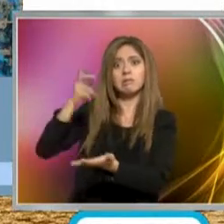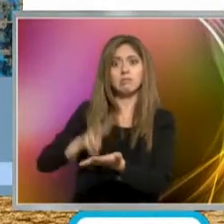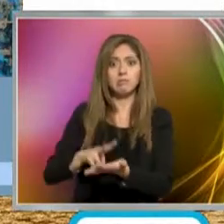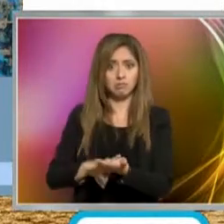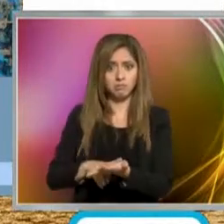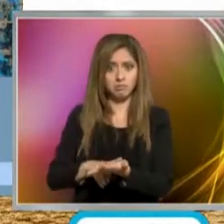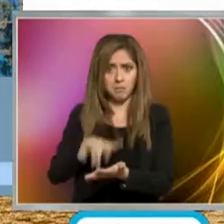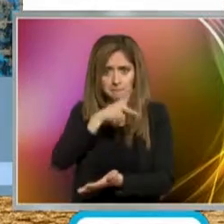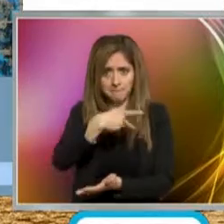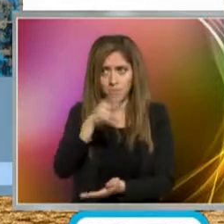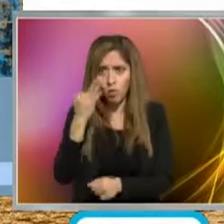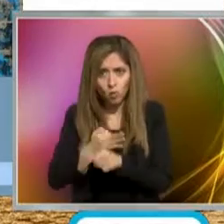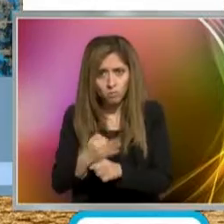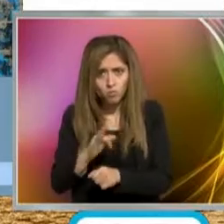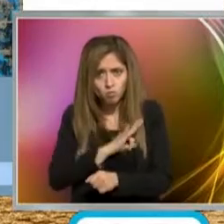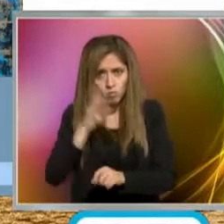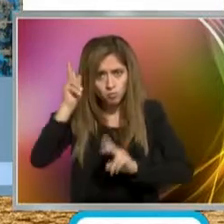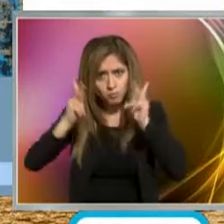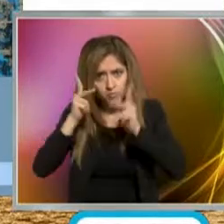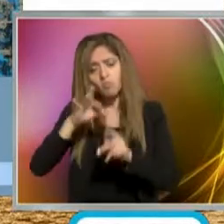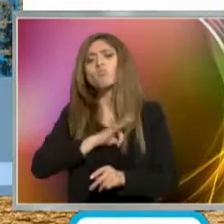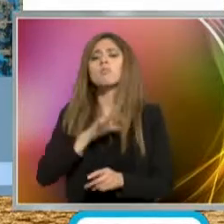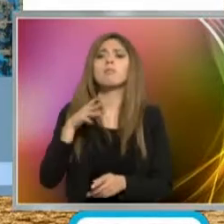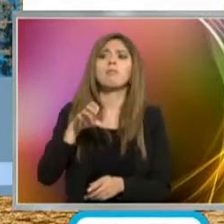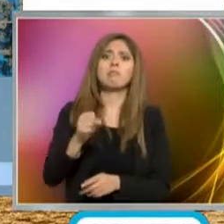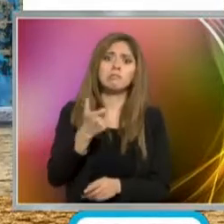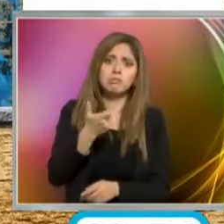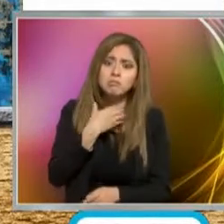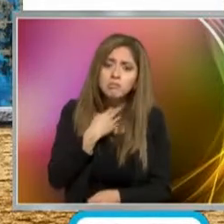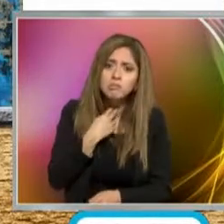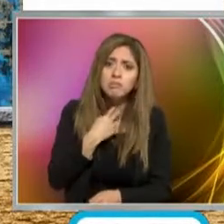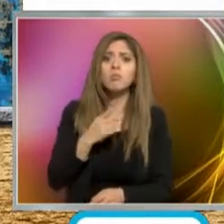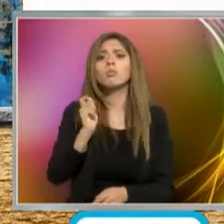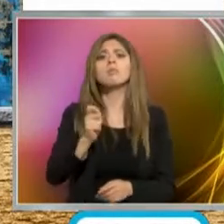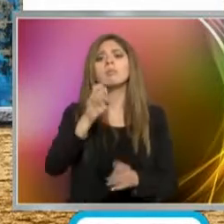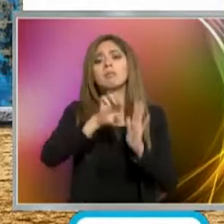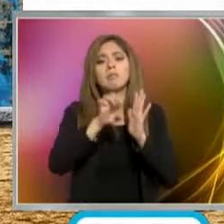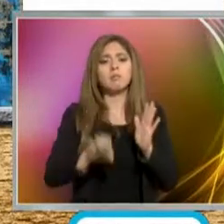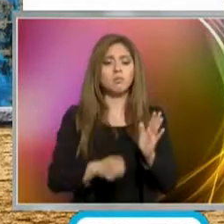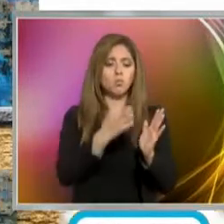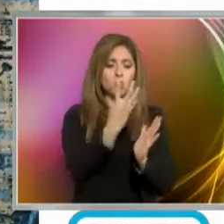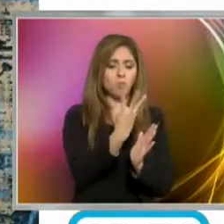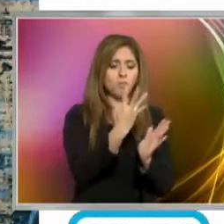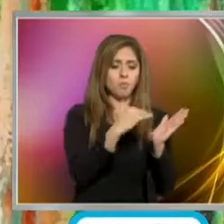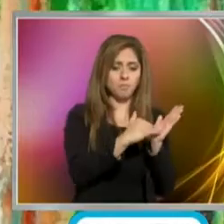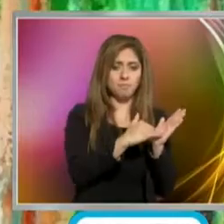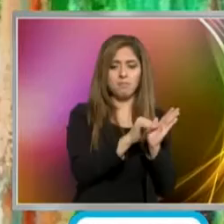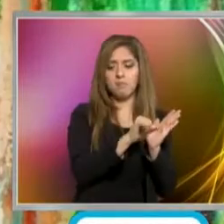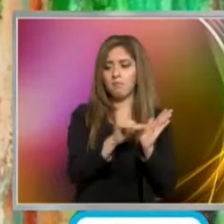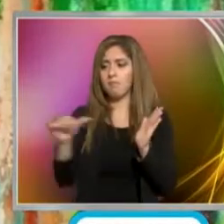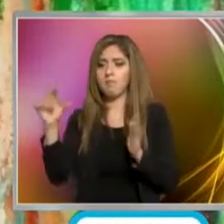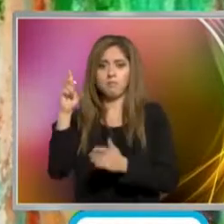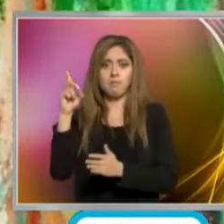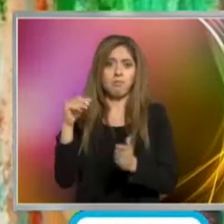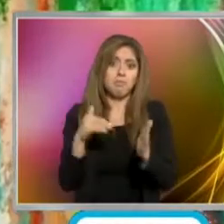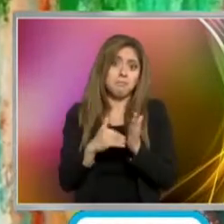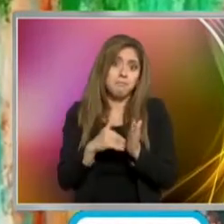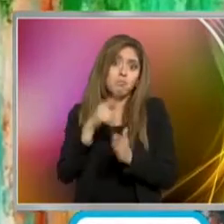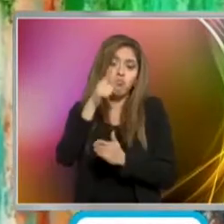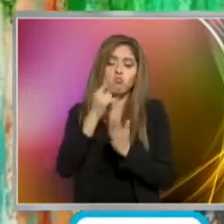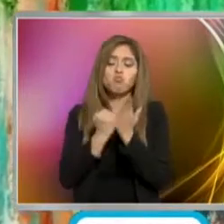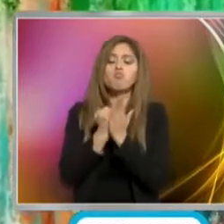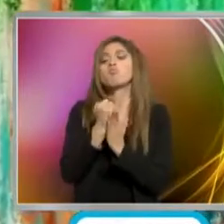alcanzable. Será súper alcanzable. Sí, hay obras desde 4,000 pesos hasta los 30. pues ahí para el bolsillo de cada quien según